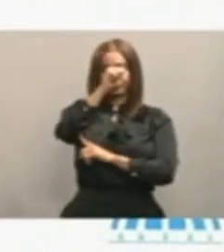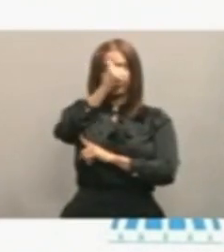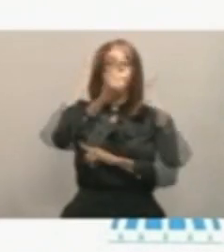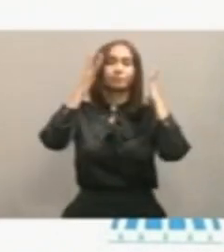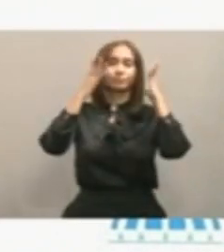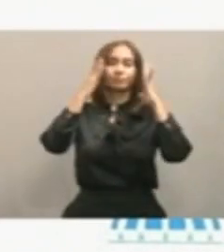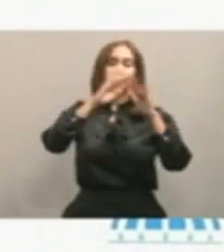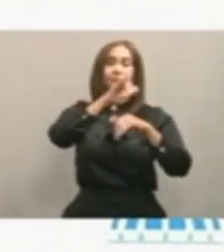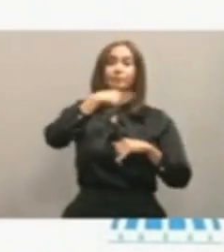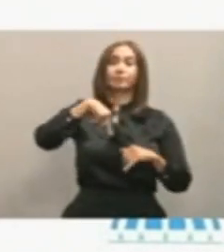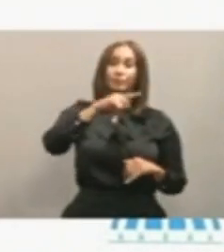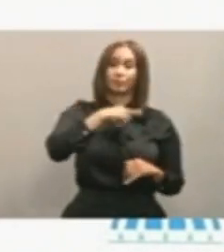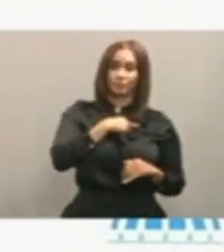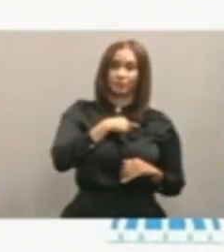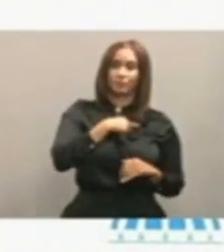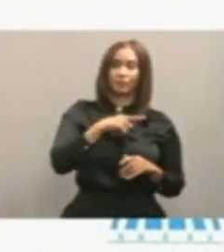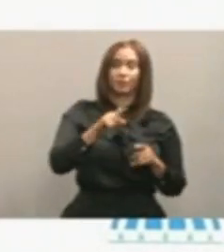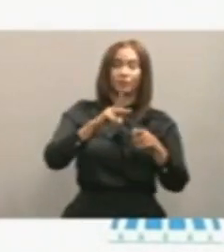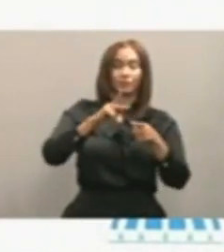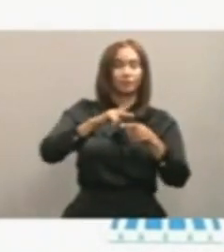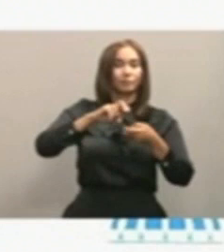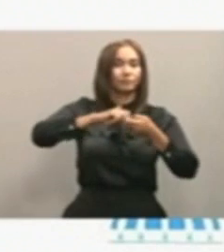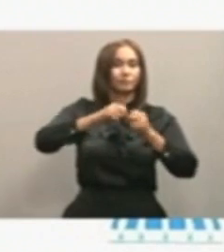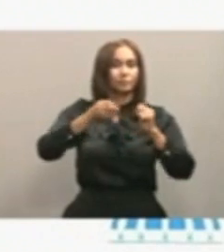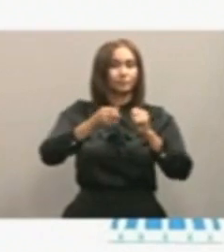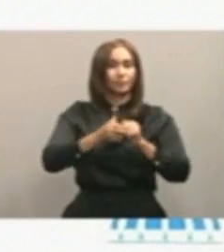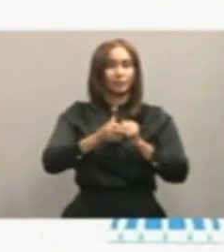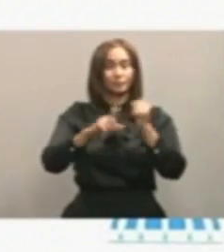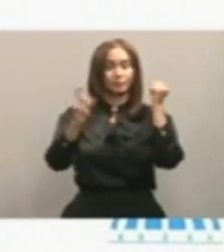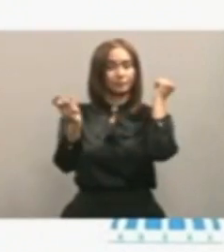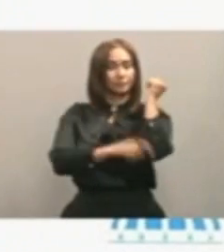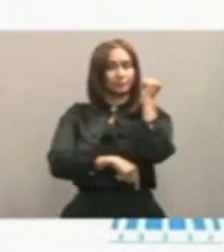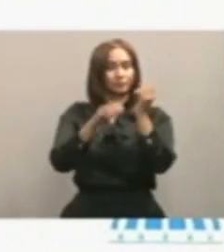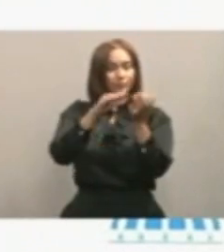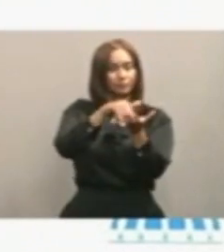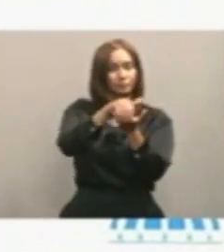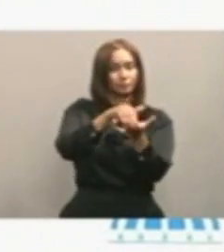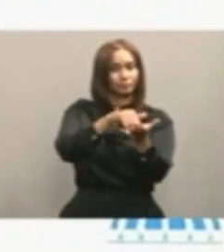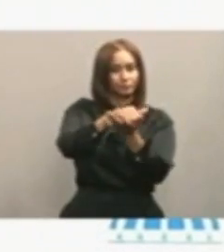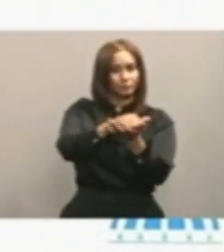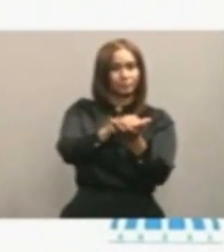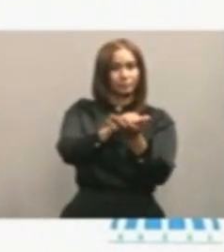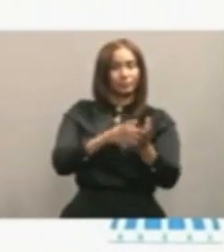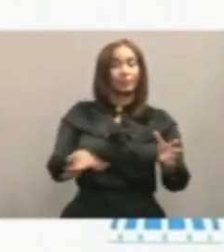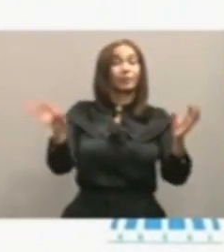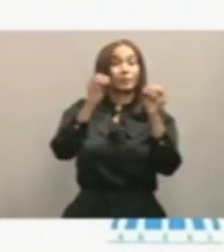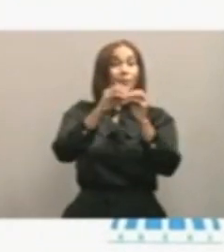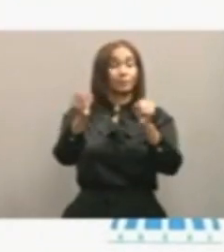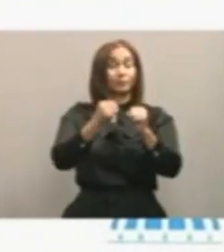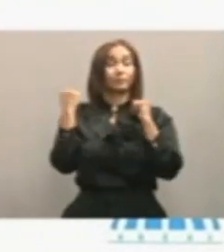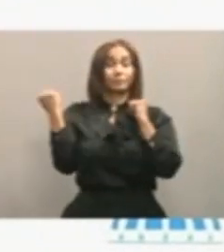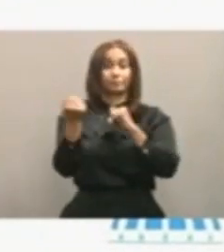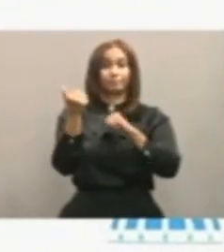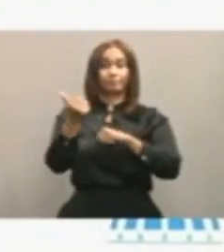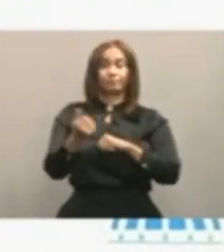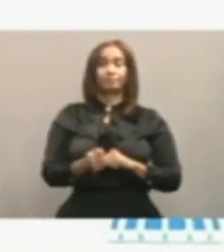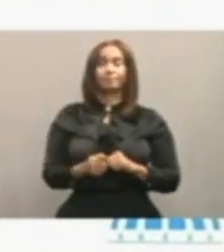que está el aumento. Y hay un problema que hemos sido poco duros en el régimen de consecuencias que debería tener el que está